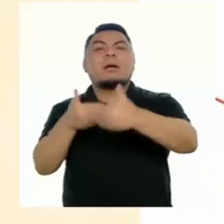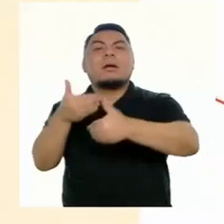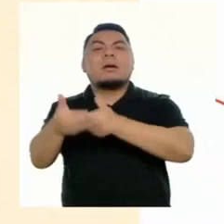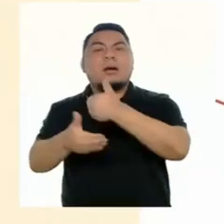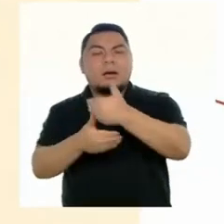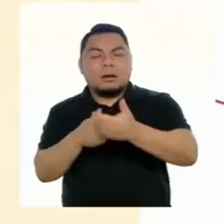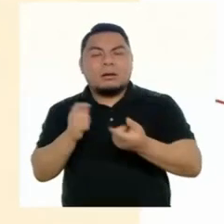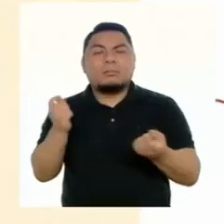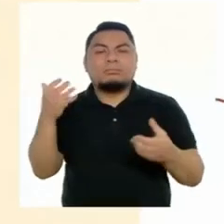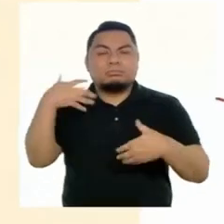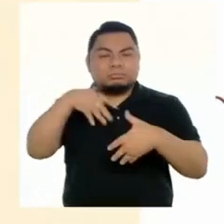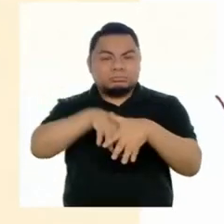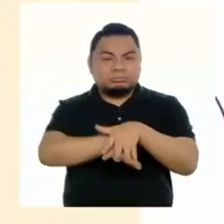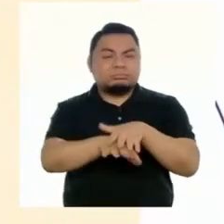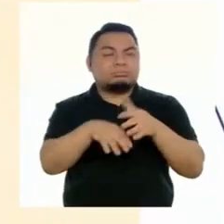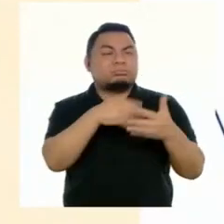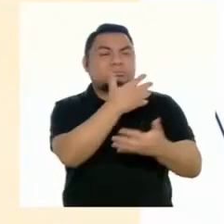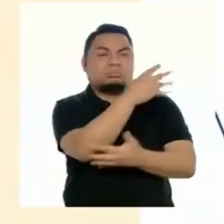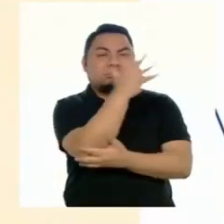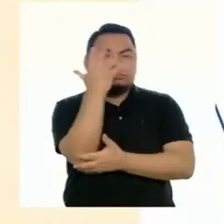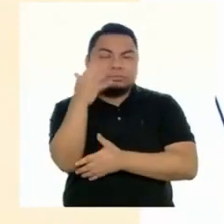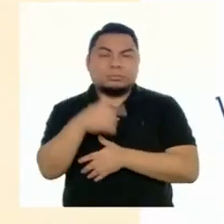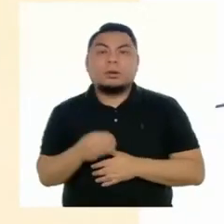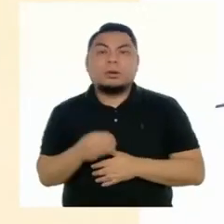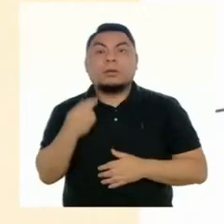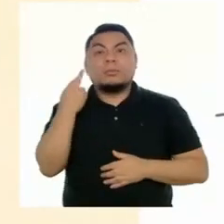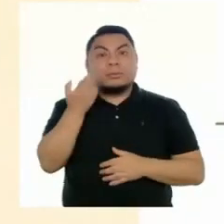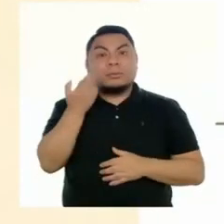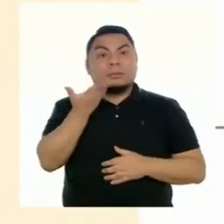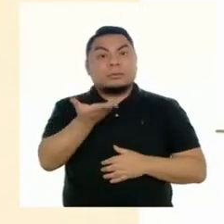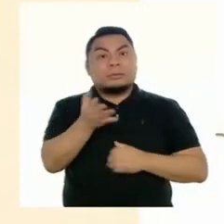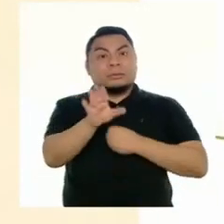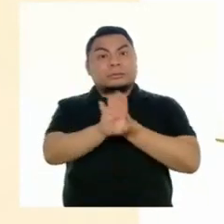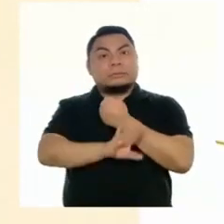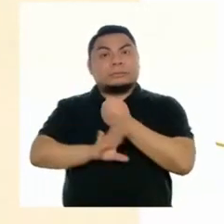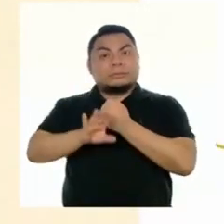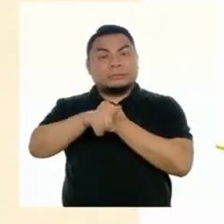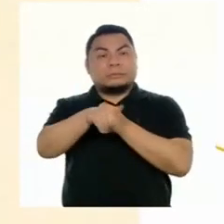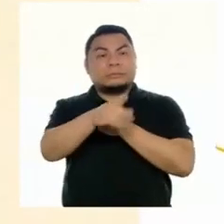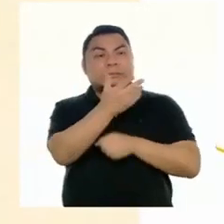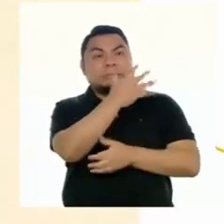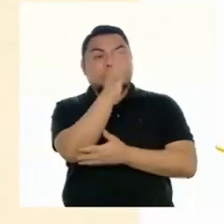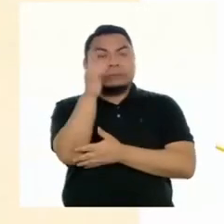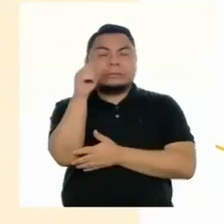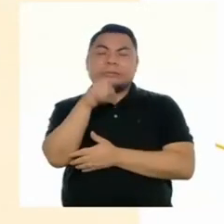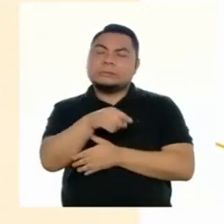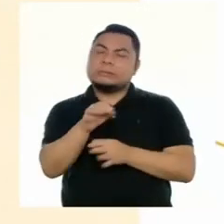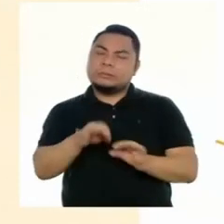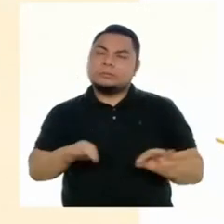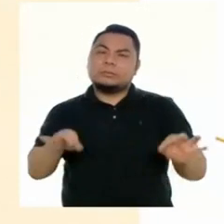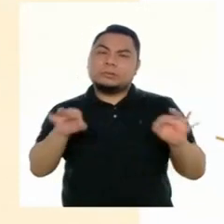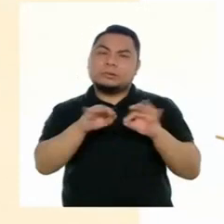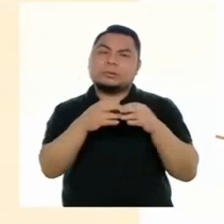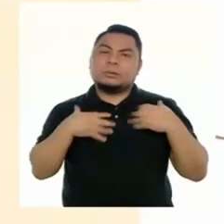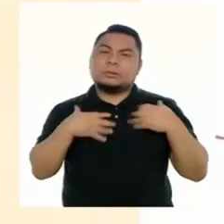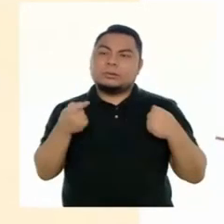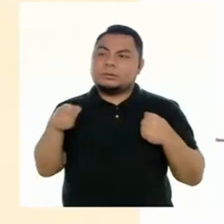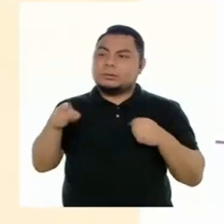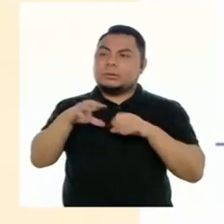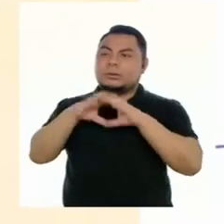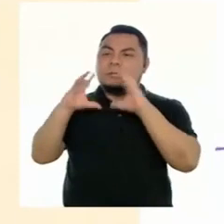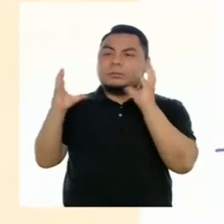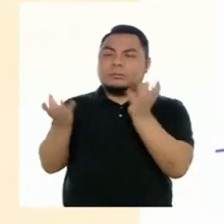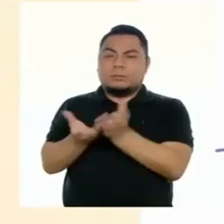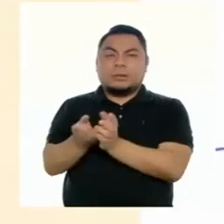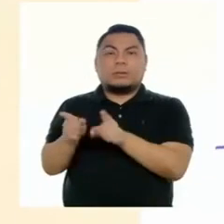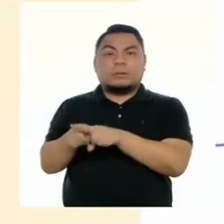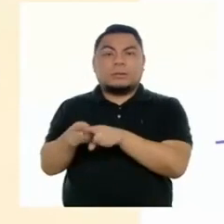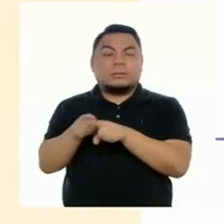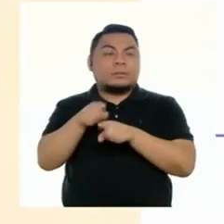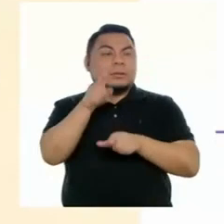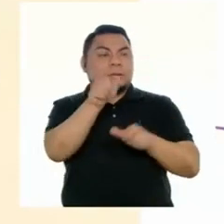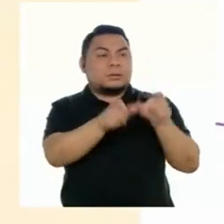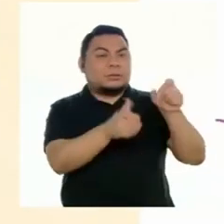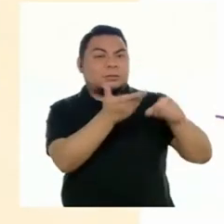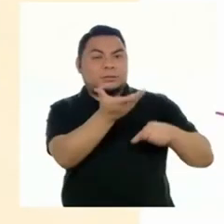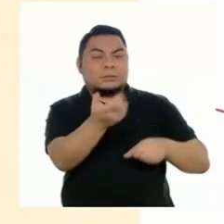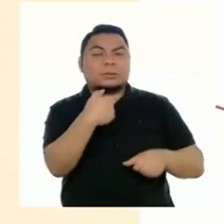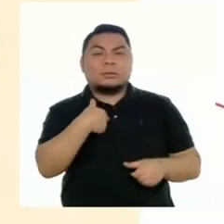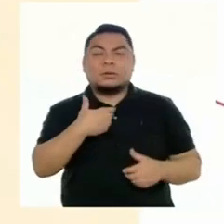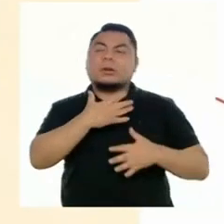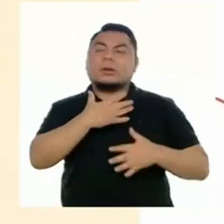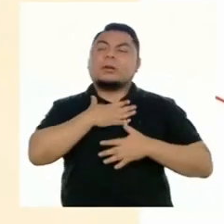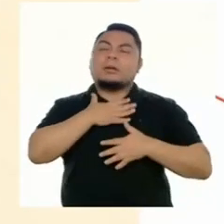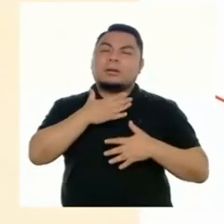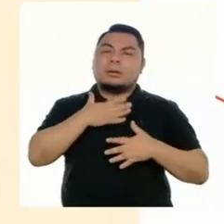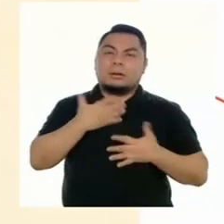y adaptándose. Por ello, la protección de los recursos naturales y la biodiversidad son claves para la salud del planeta y de las personas. El aire